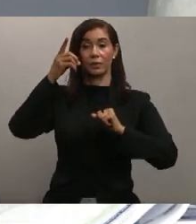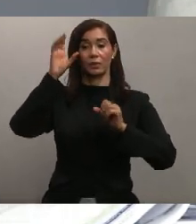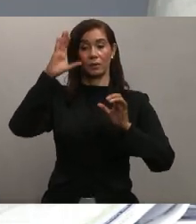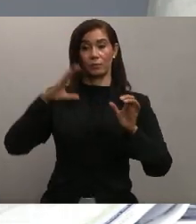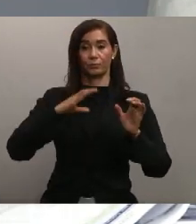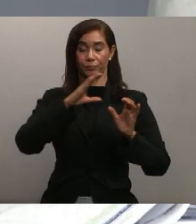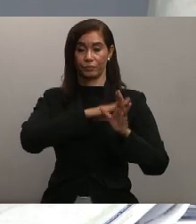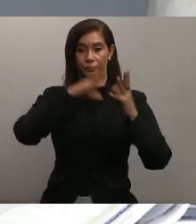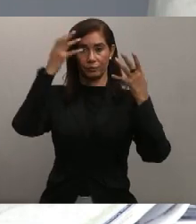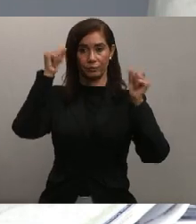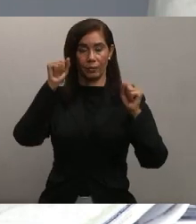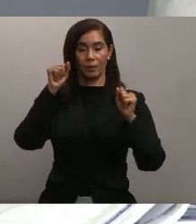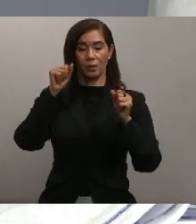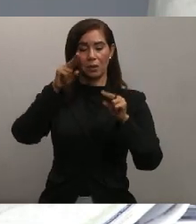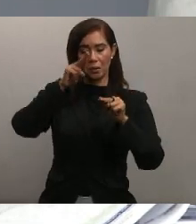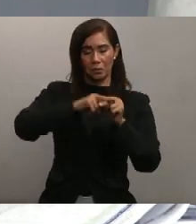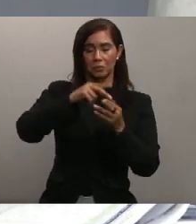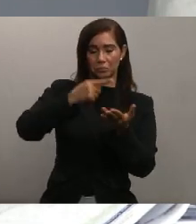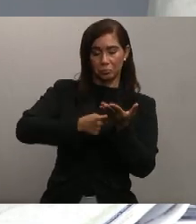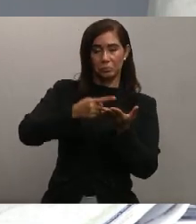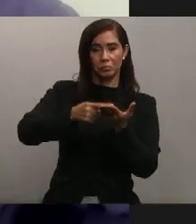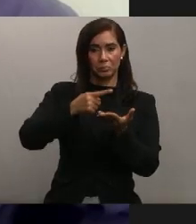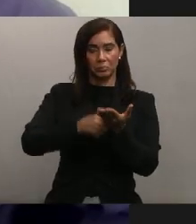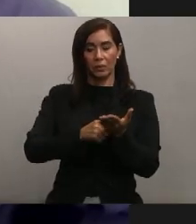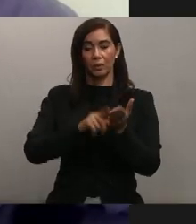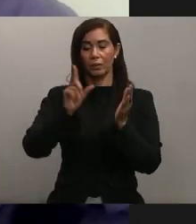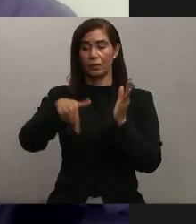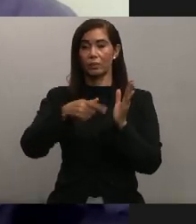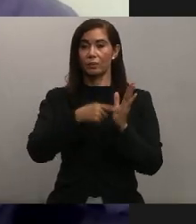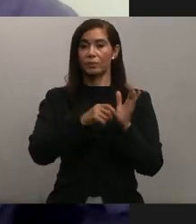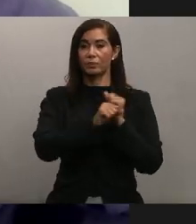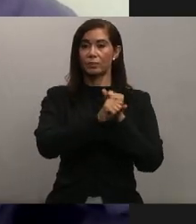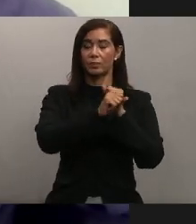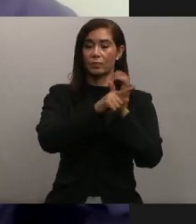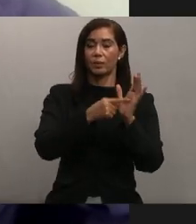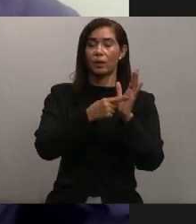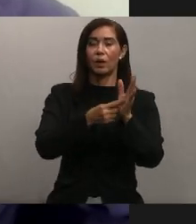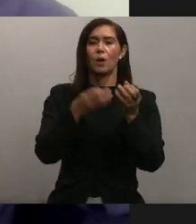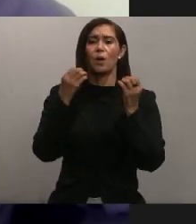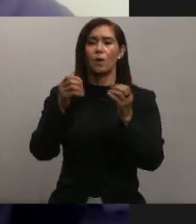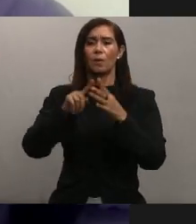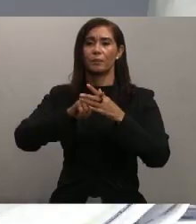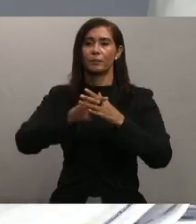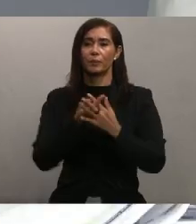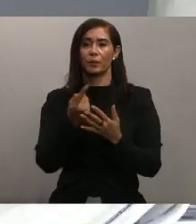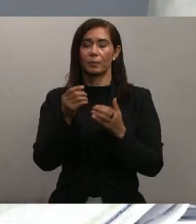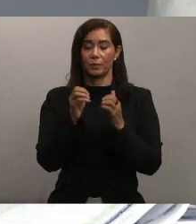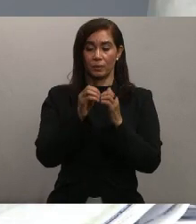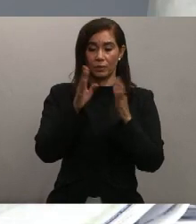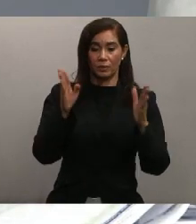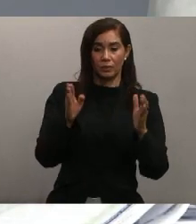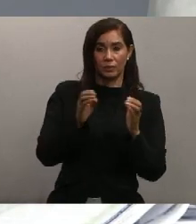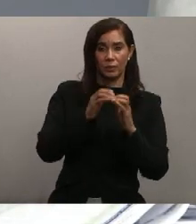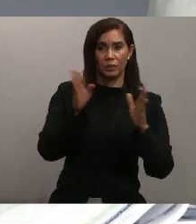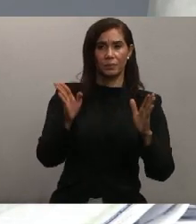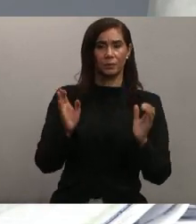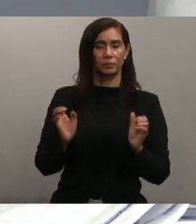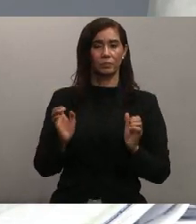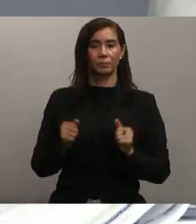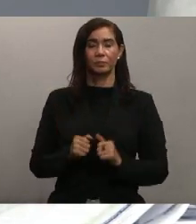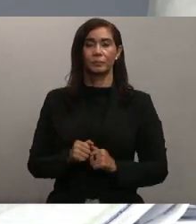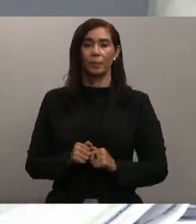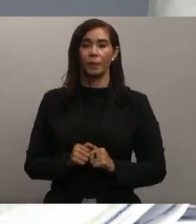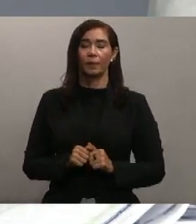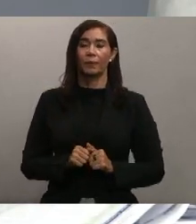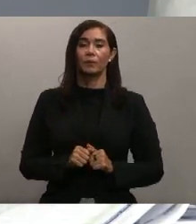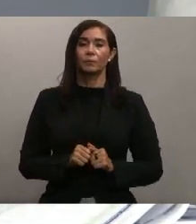pues se dará a conocer el proceso de desmonte de esta situación que estamos viviendo. El Ministerio